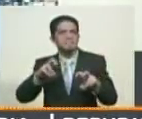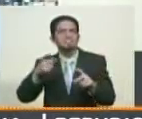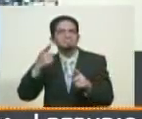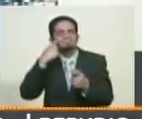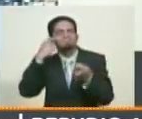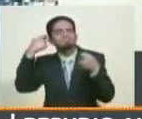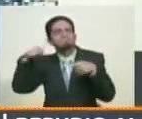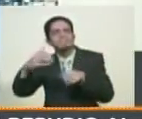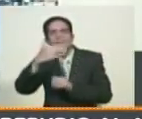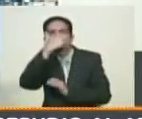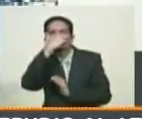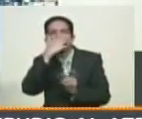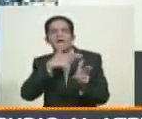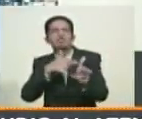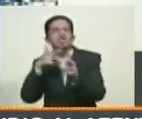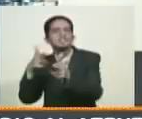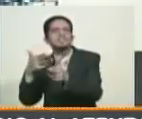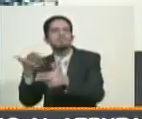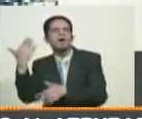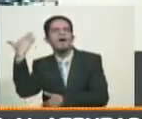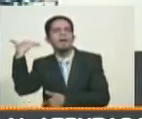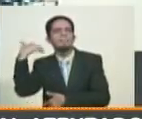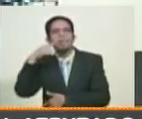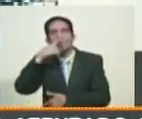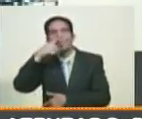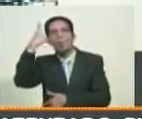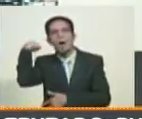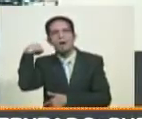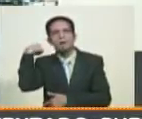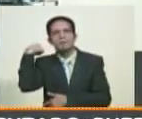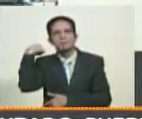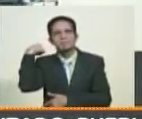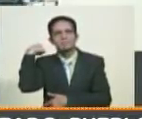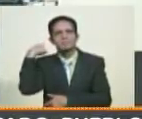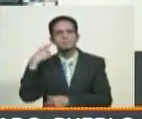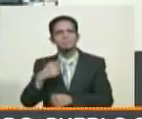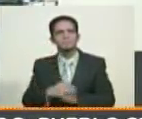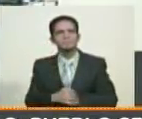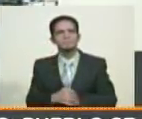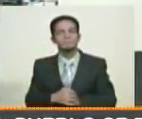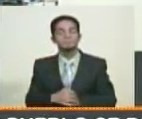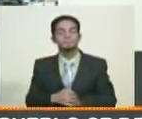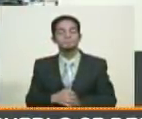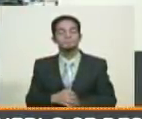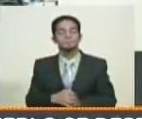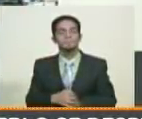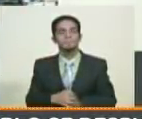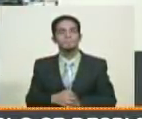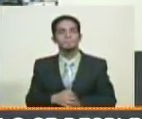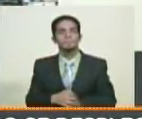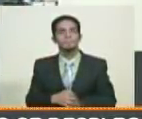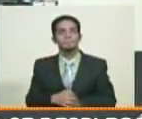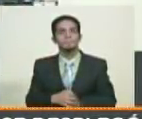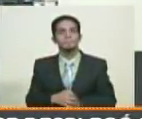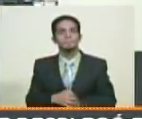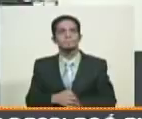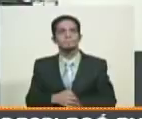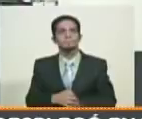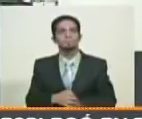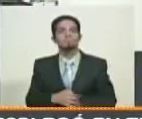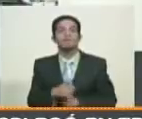terrorista ocurrido hace exactamente un año. Las labores de investigación